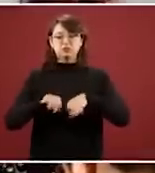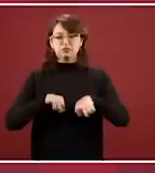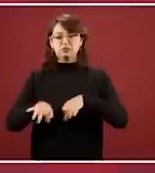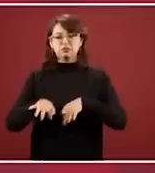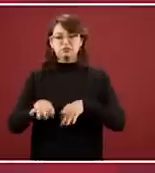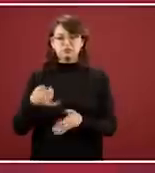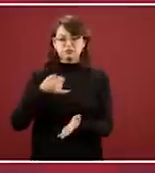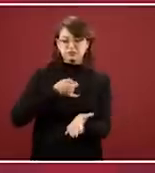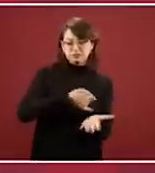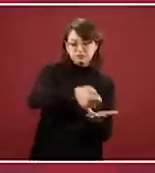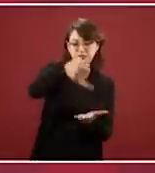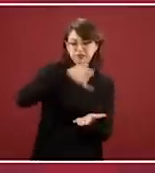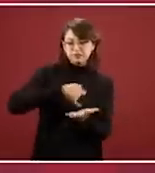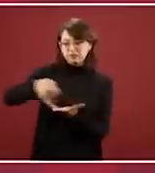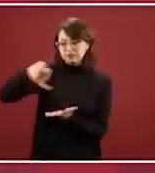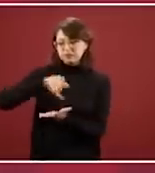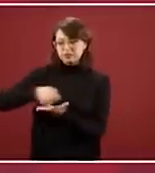como sembradores